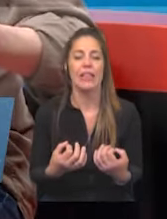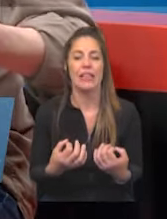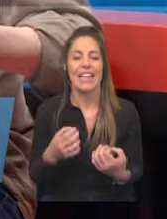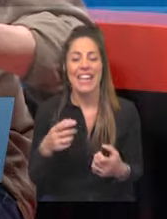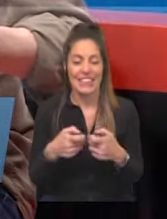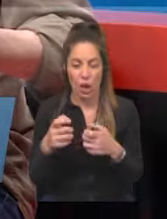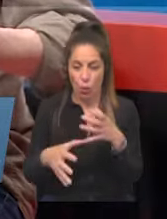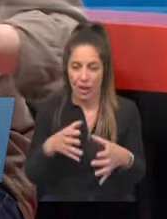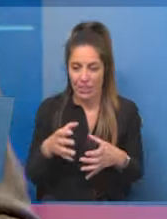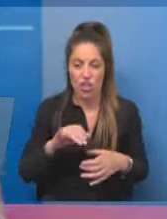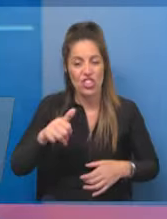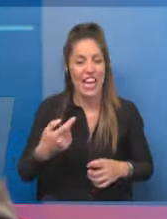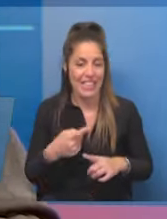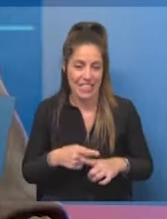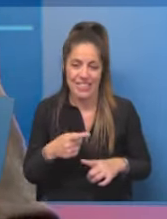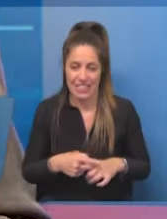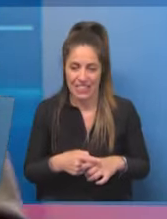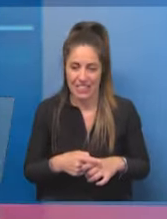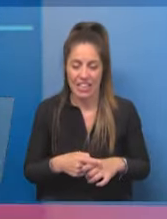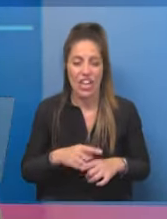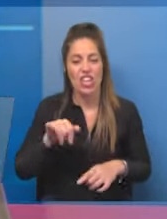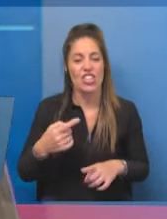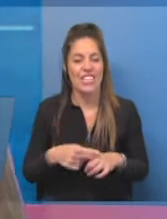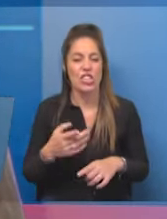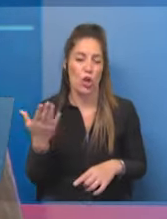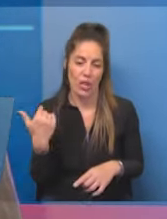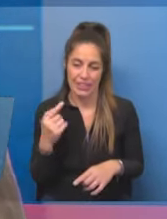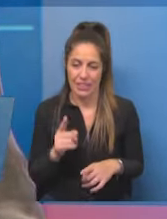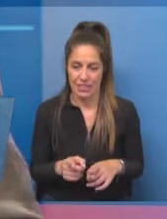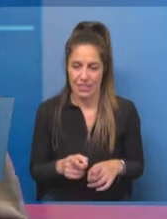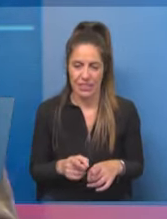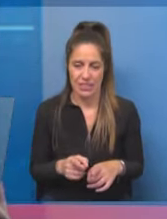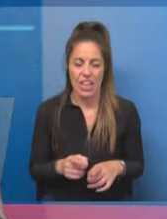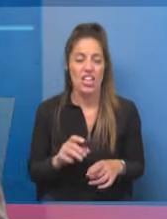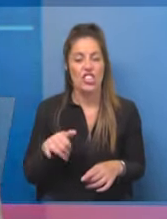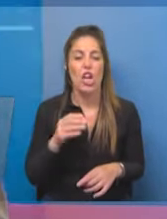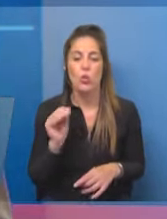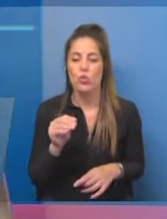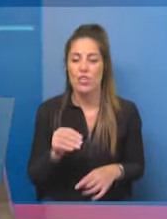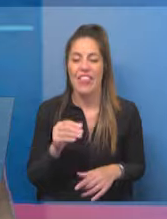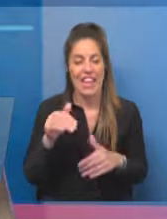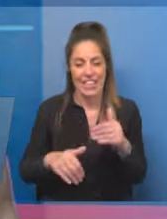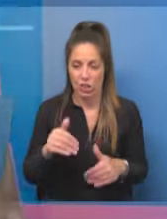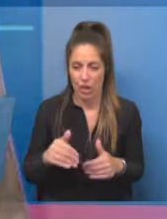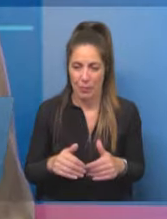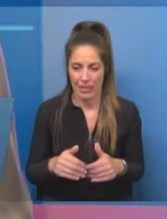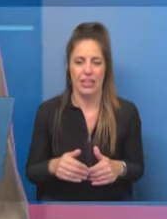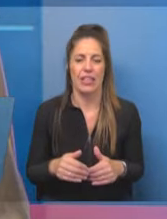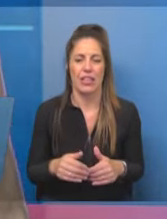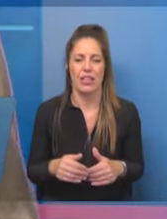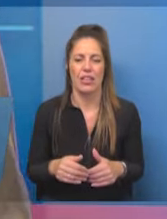esta coalición ya existe ya existió este fue anunciada electoralmente es